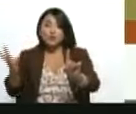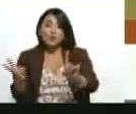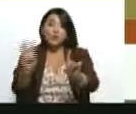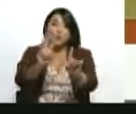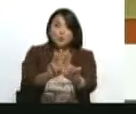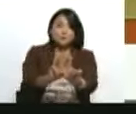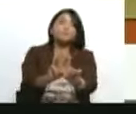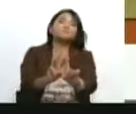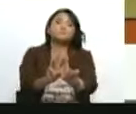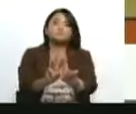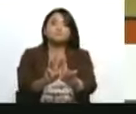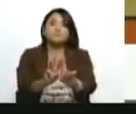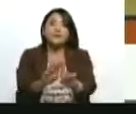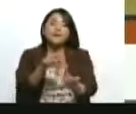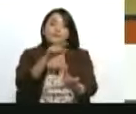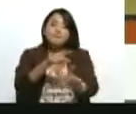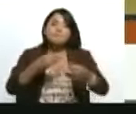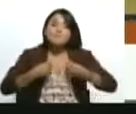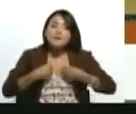De esa comunidad.